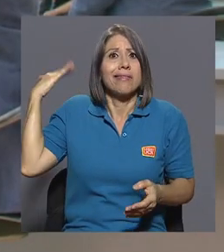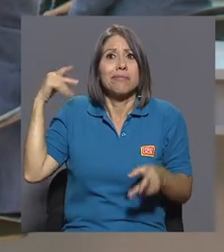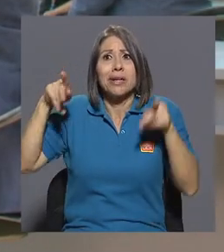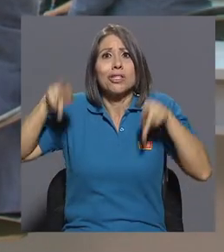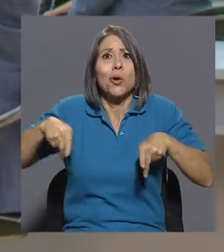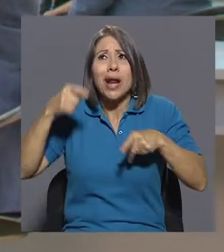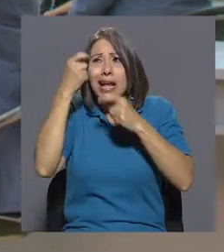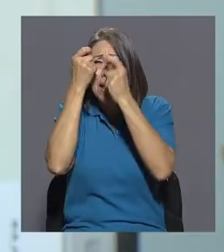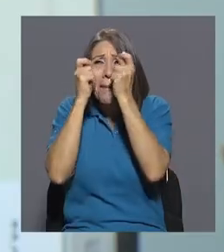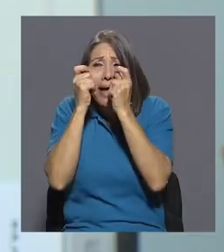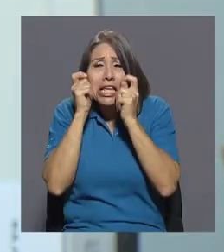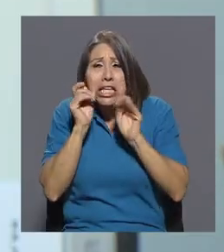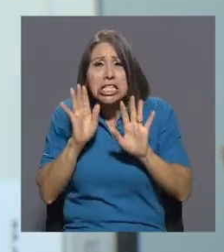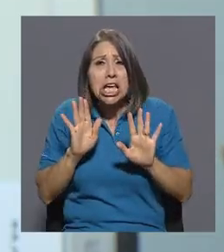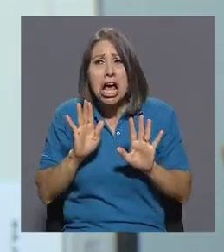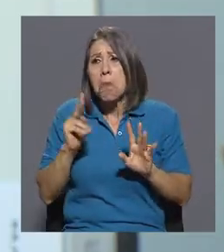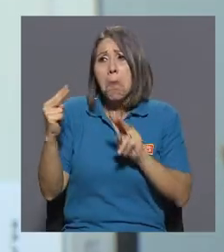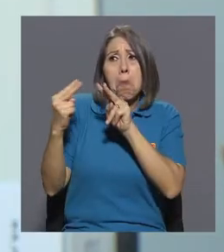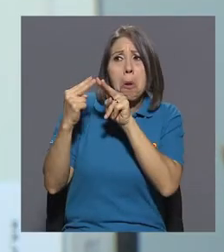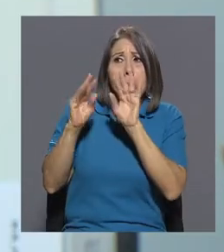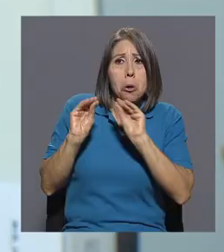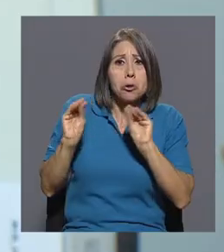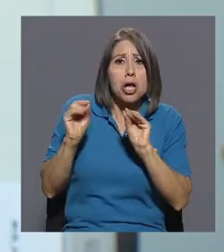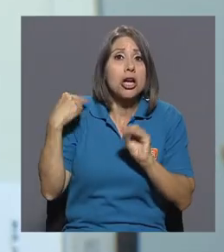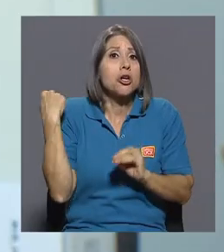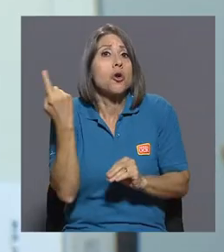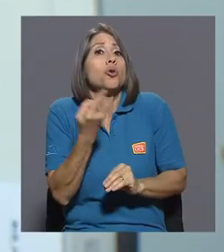de los bastidores, viendo ahí por la cortina.